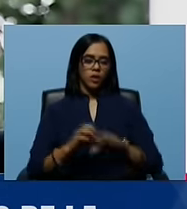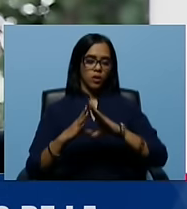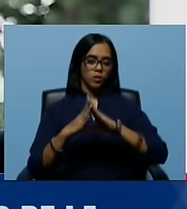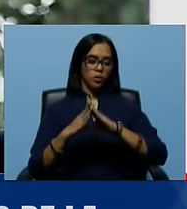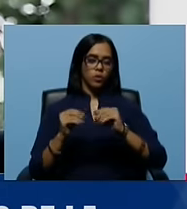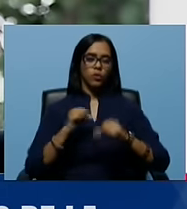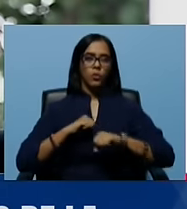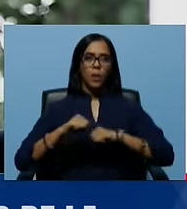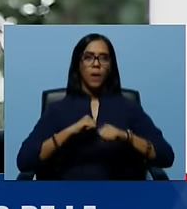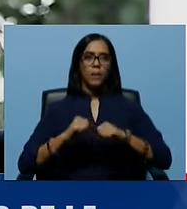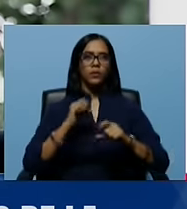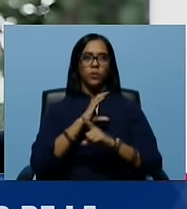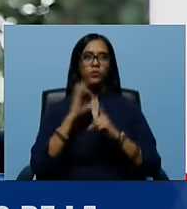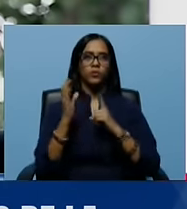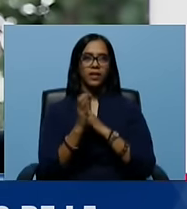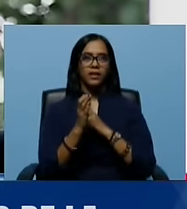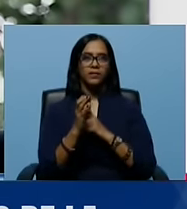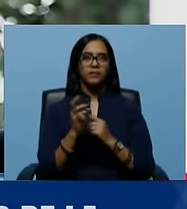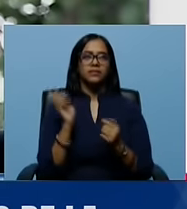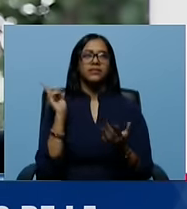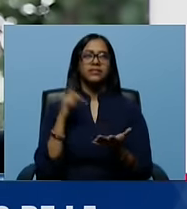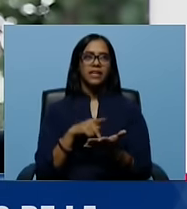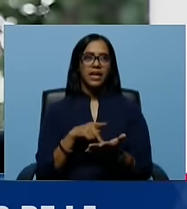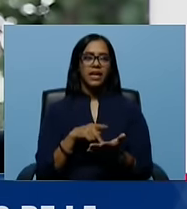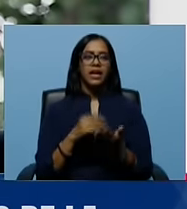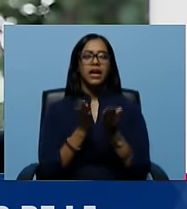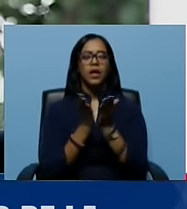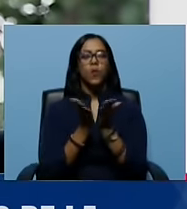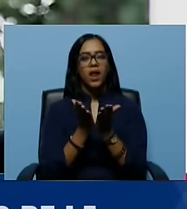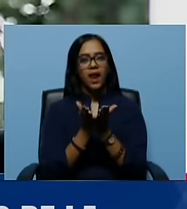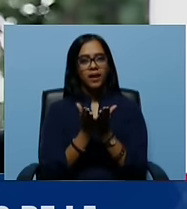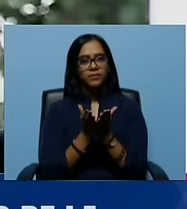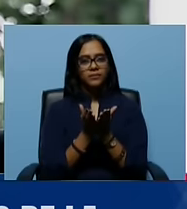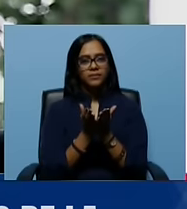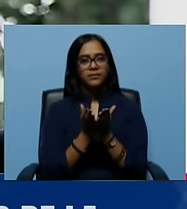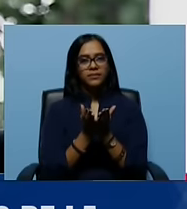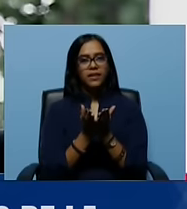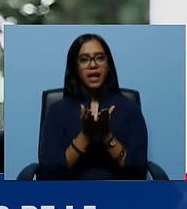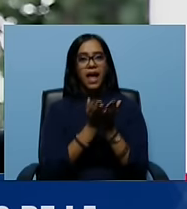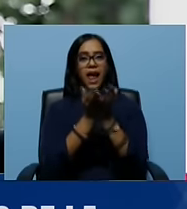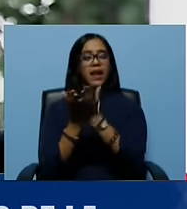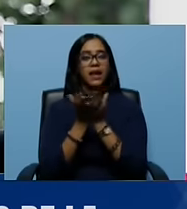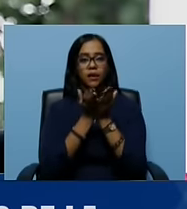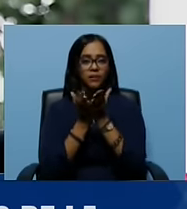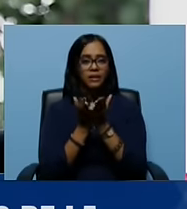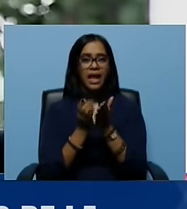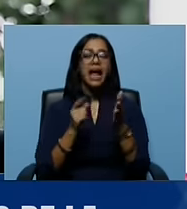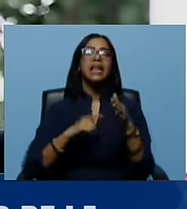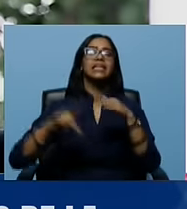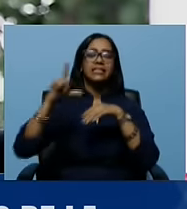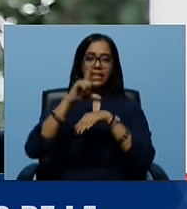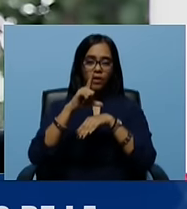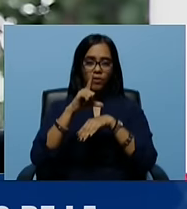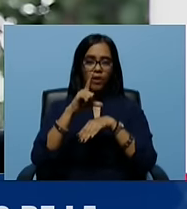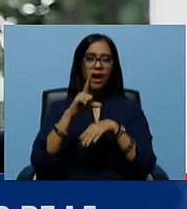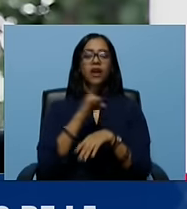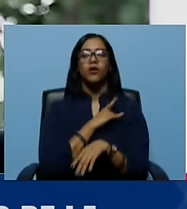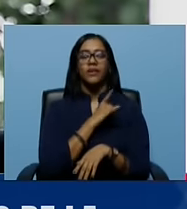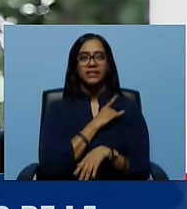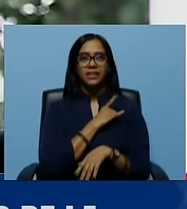culturales, lleguen a la escuela, al aula, al liceo, a la universidad.